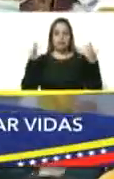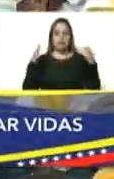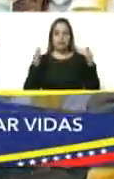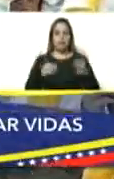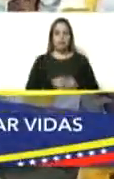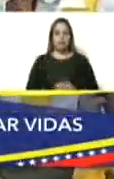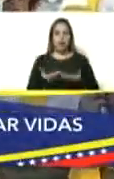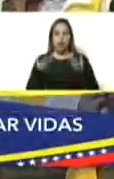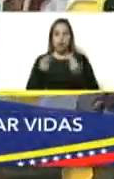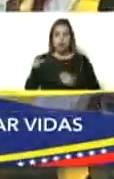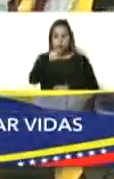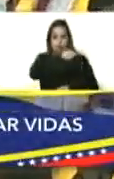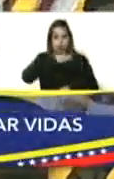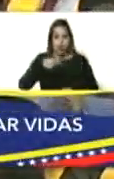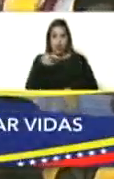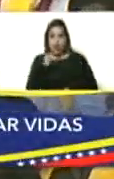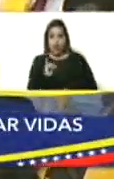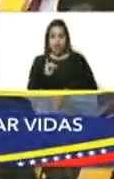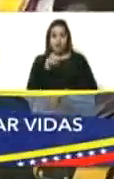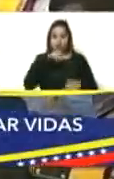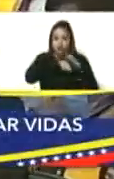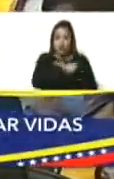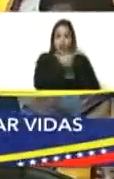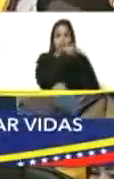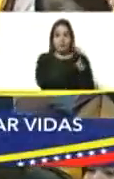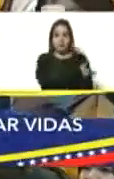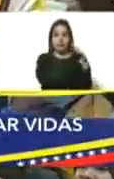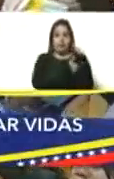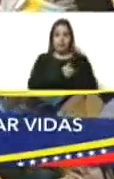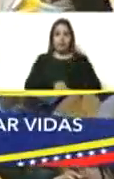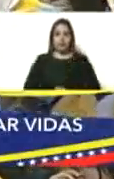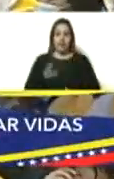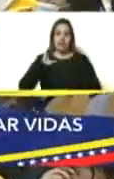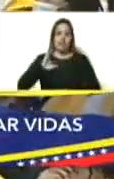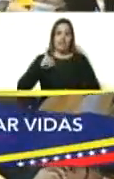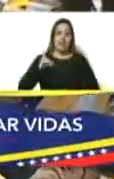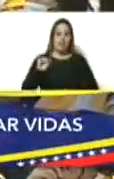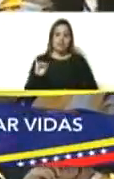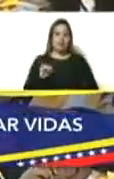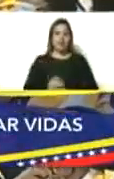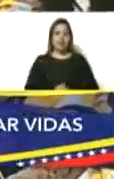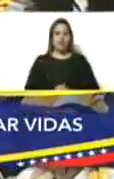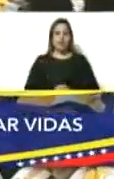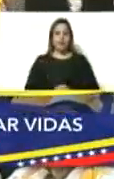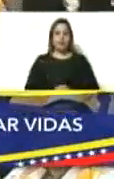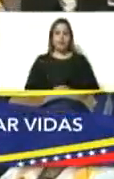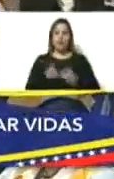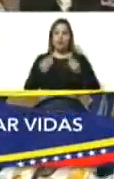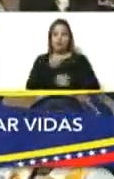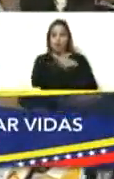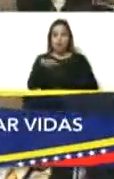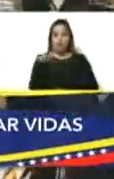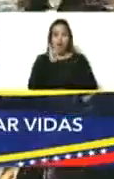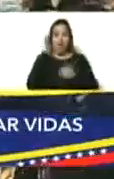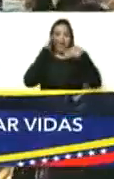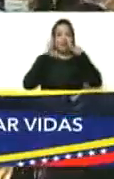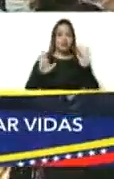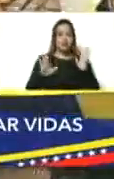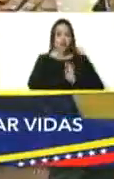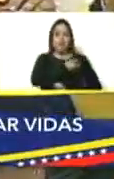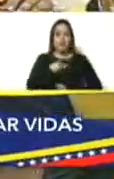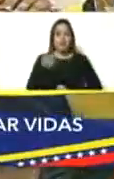Muchos de ustedes estuvieron en los hospitales, en los CDI. Muchos de ustedes estuvieron atendiendo